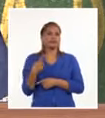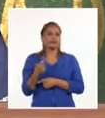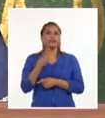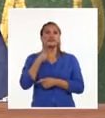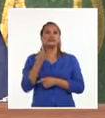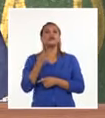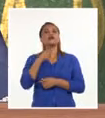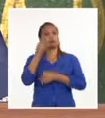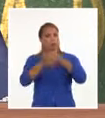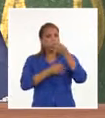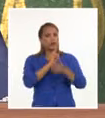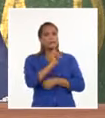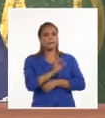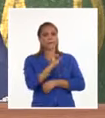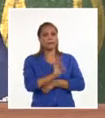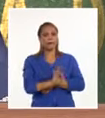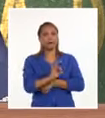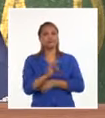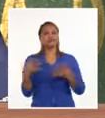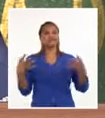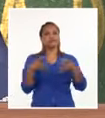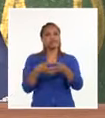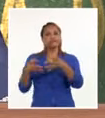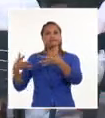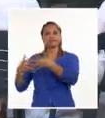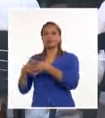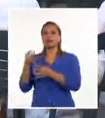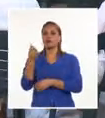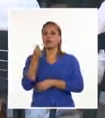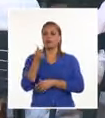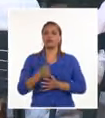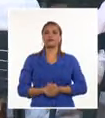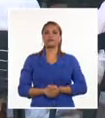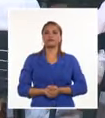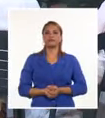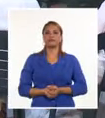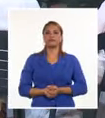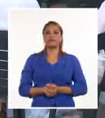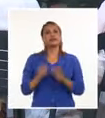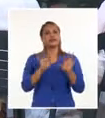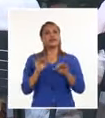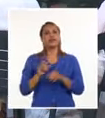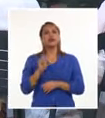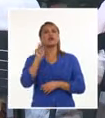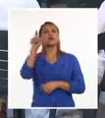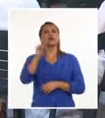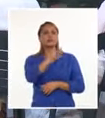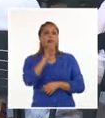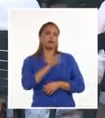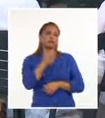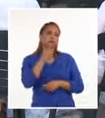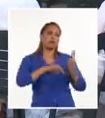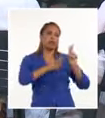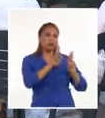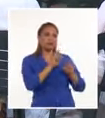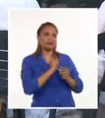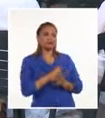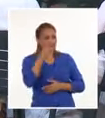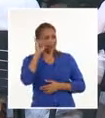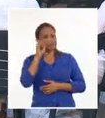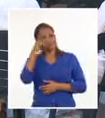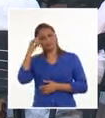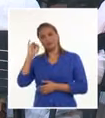usted señala, el de la complementariedad, complementación económica. Secretario, tenemos una última pregunta, si usted está de acuerdo. Sí, por favor. Sí, por